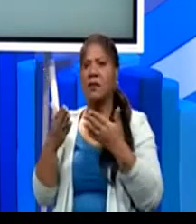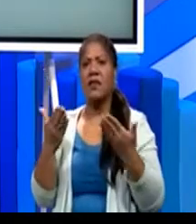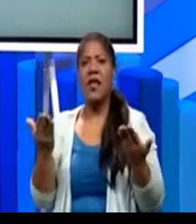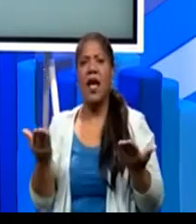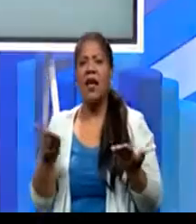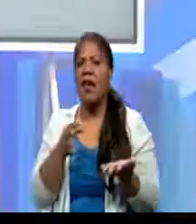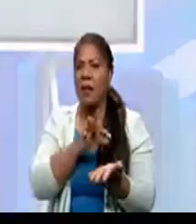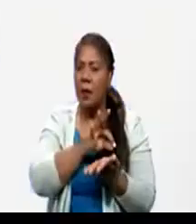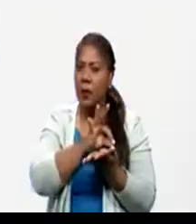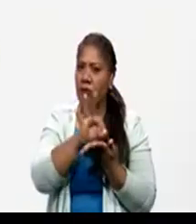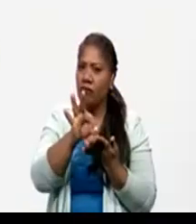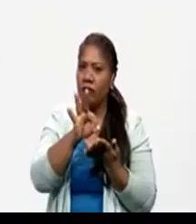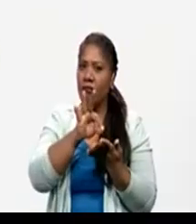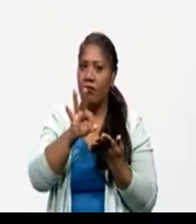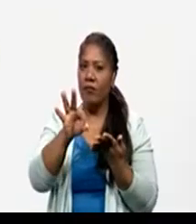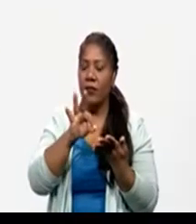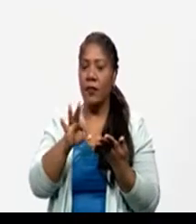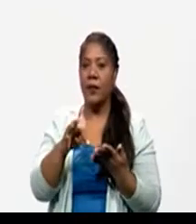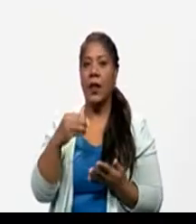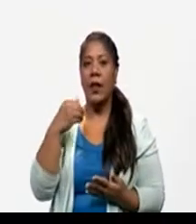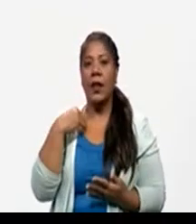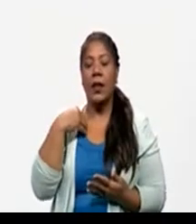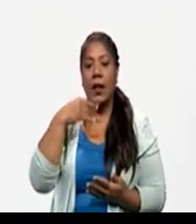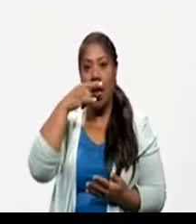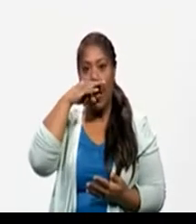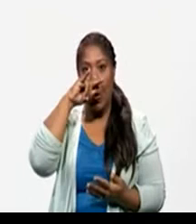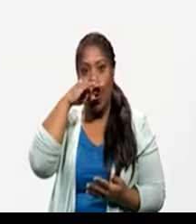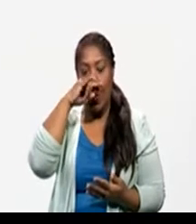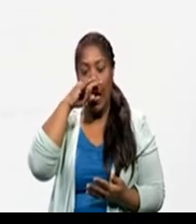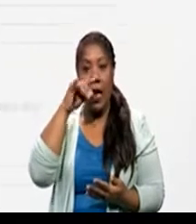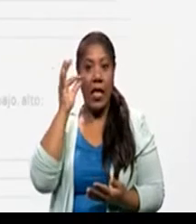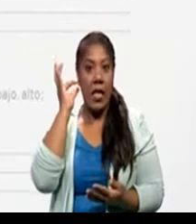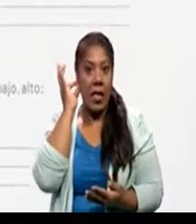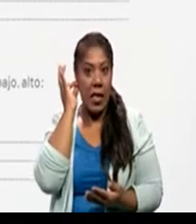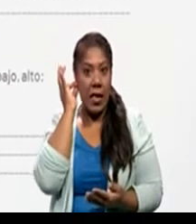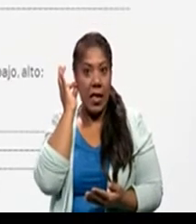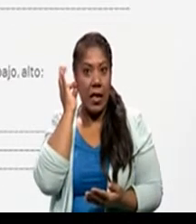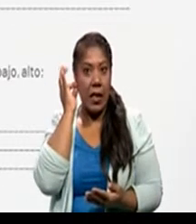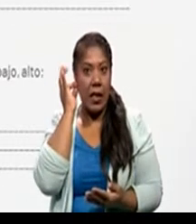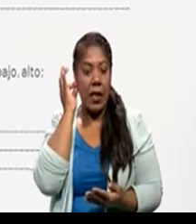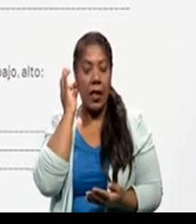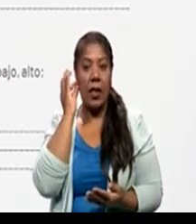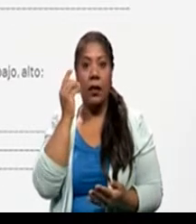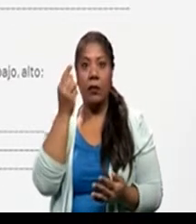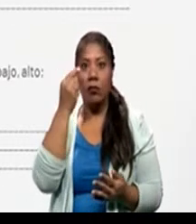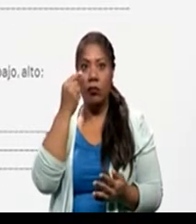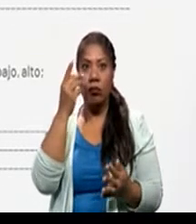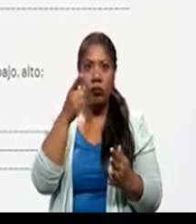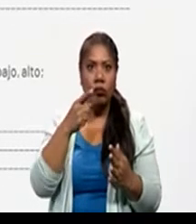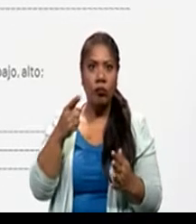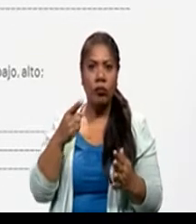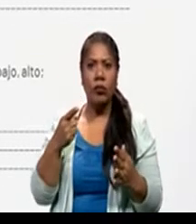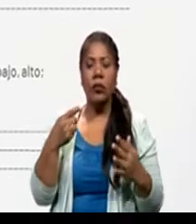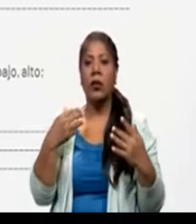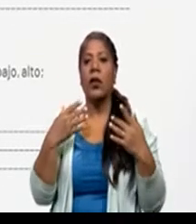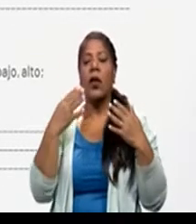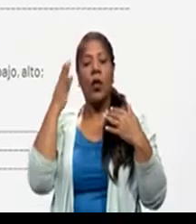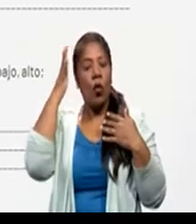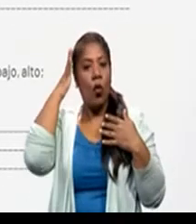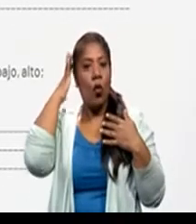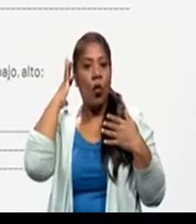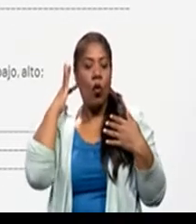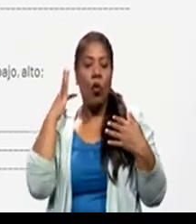ver. Tengo una niña y en esta niña yo quiero que ustedes me describan el color de su cabello,